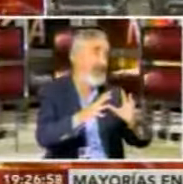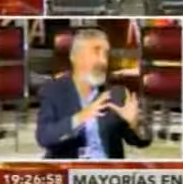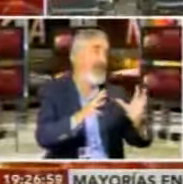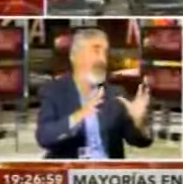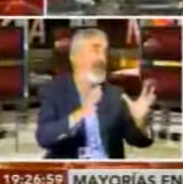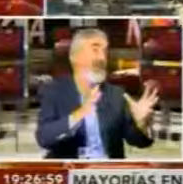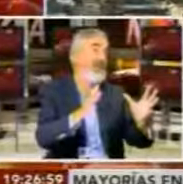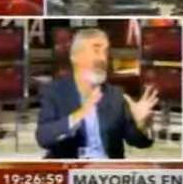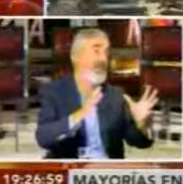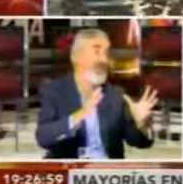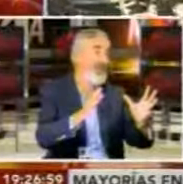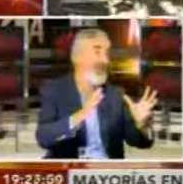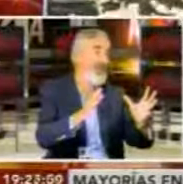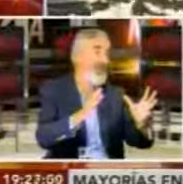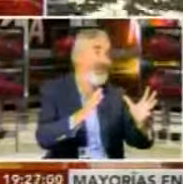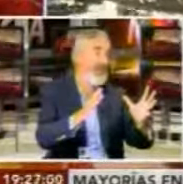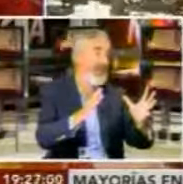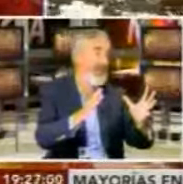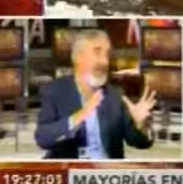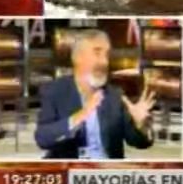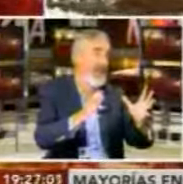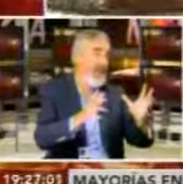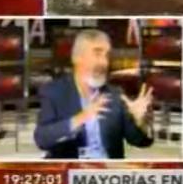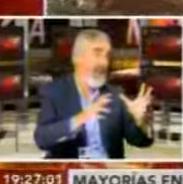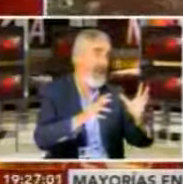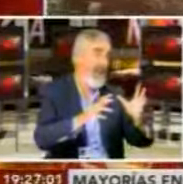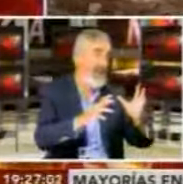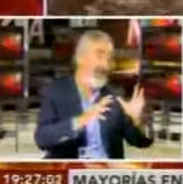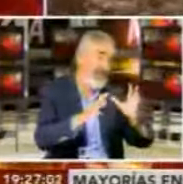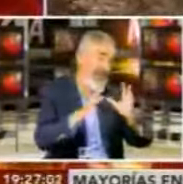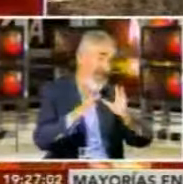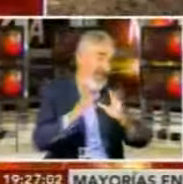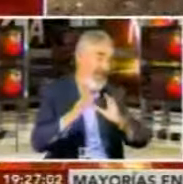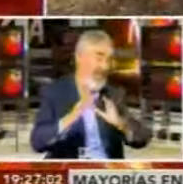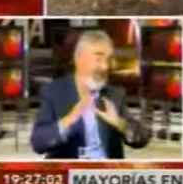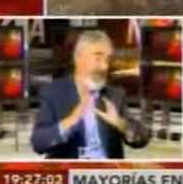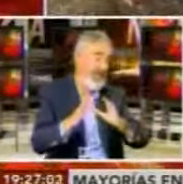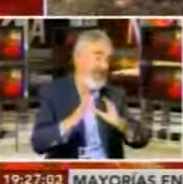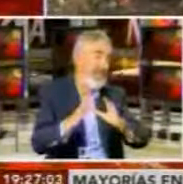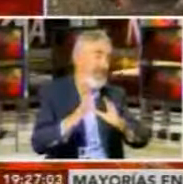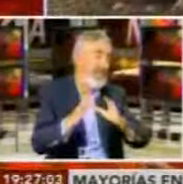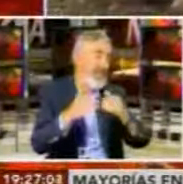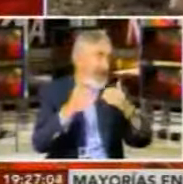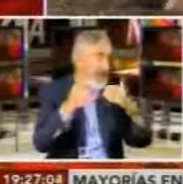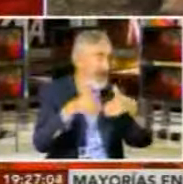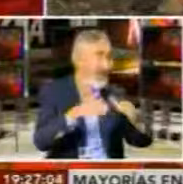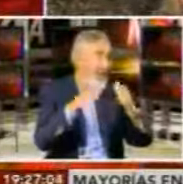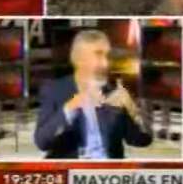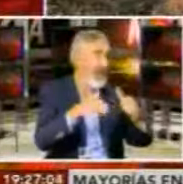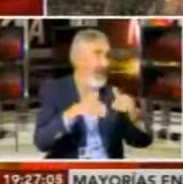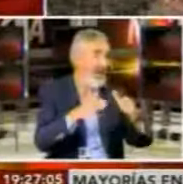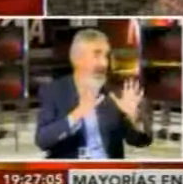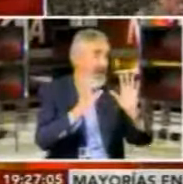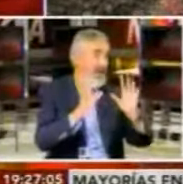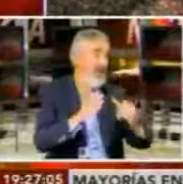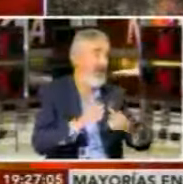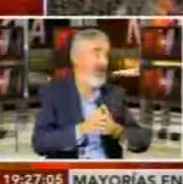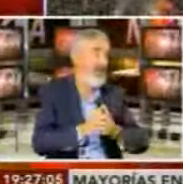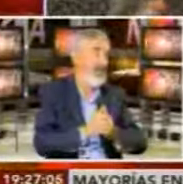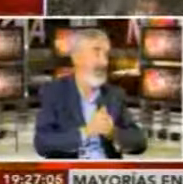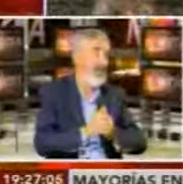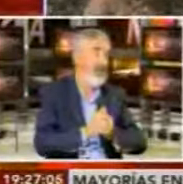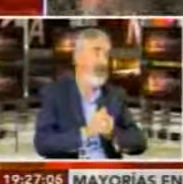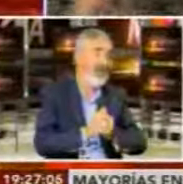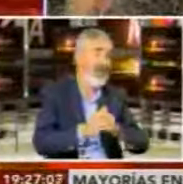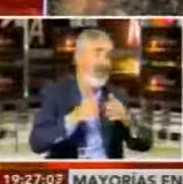la inversión. De hecho, los grandes proyectos de inversión en Chile, salvo en el sector de energía, que vienen con problemas anteriores, antes de los